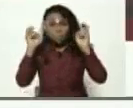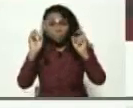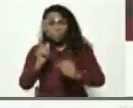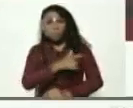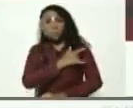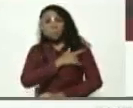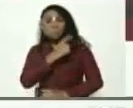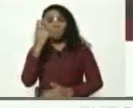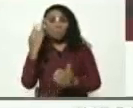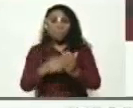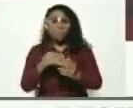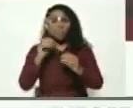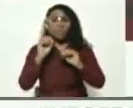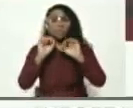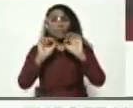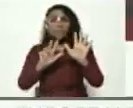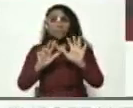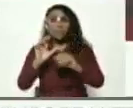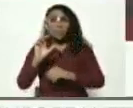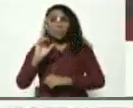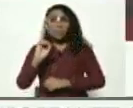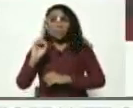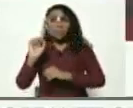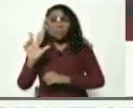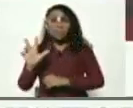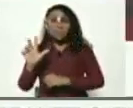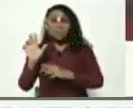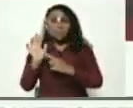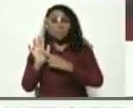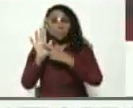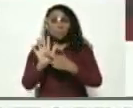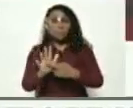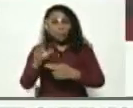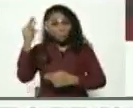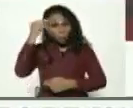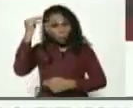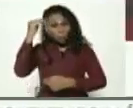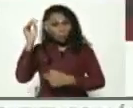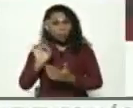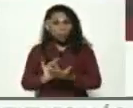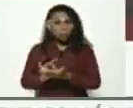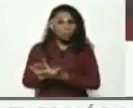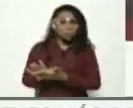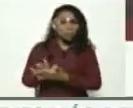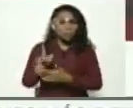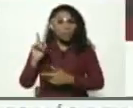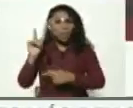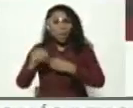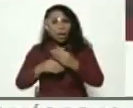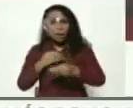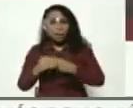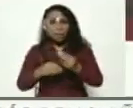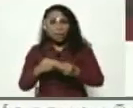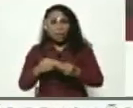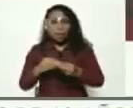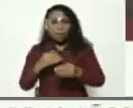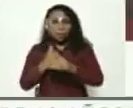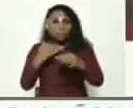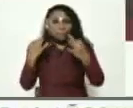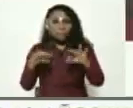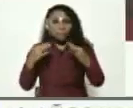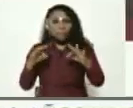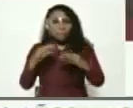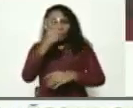universitario en 1803, representante de la mentalidad excluyente, se refiere a los naturales